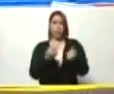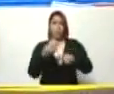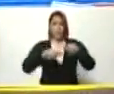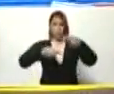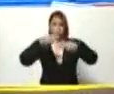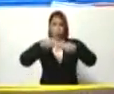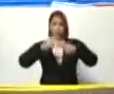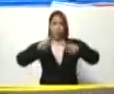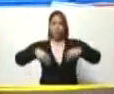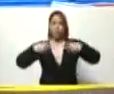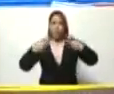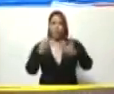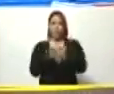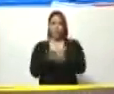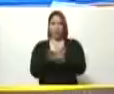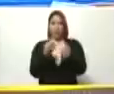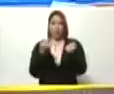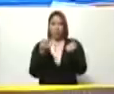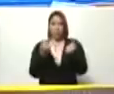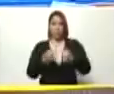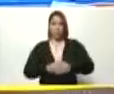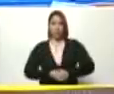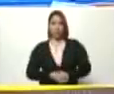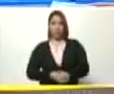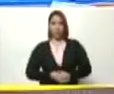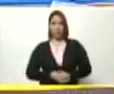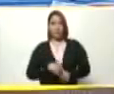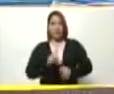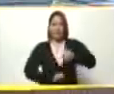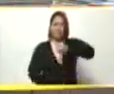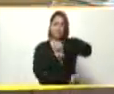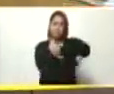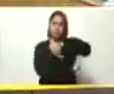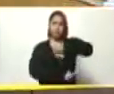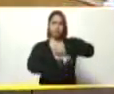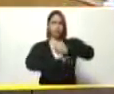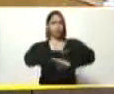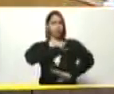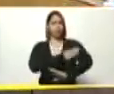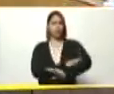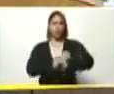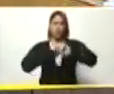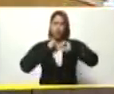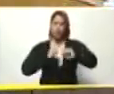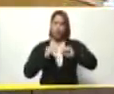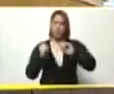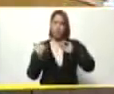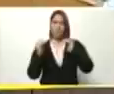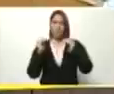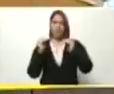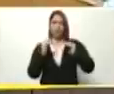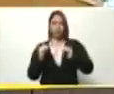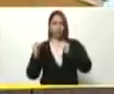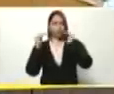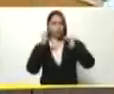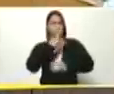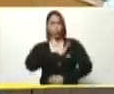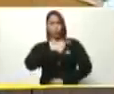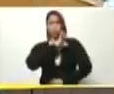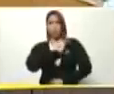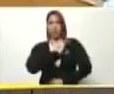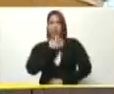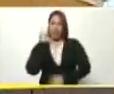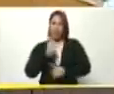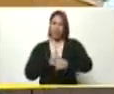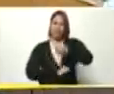una nueva economía que sea la base poderosa de la estabilidad y la igualdad social, que sea